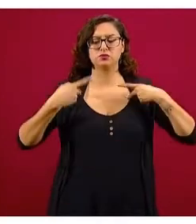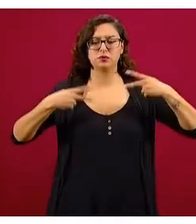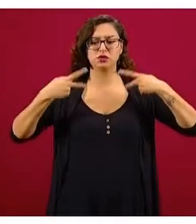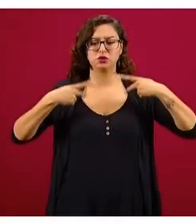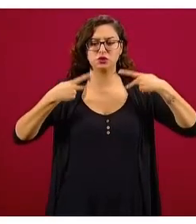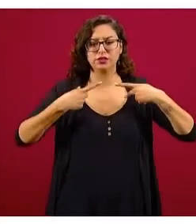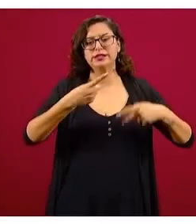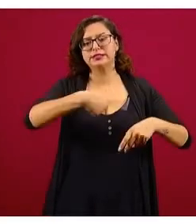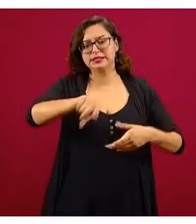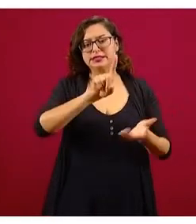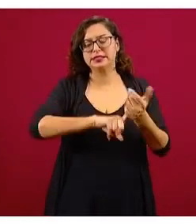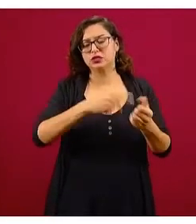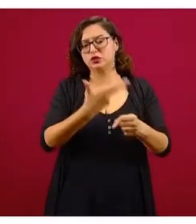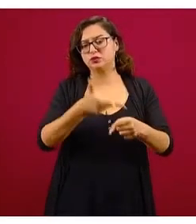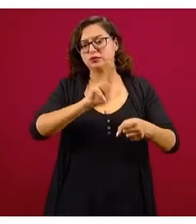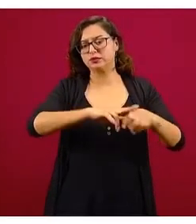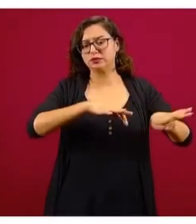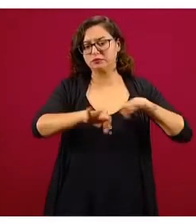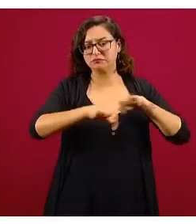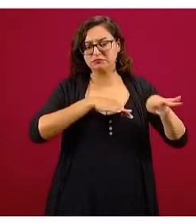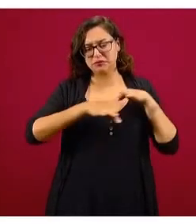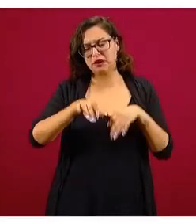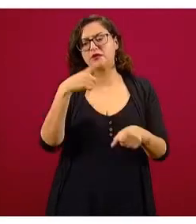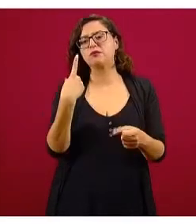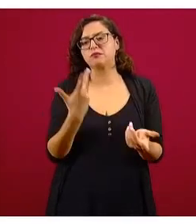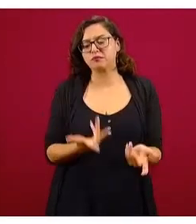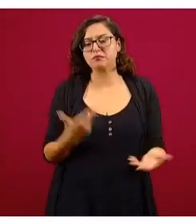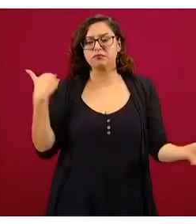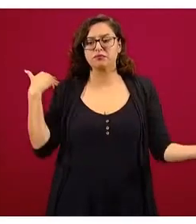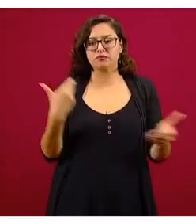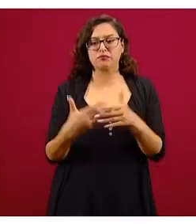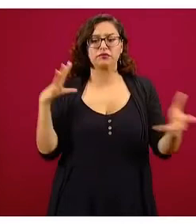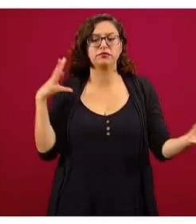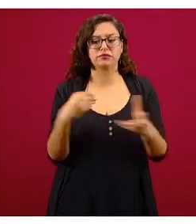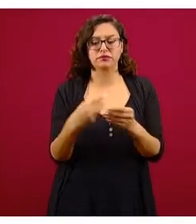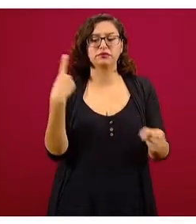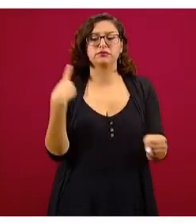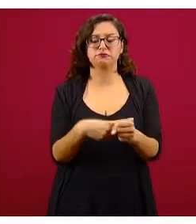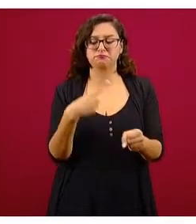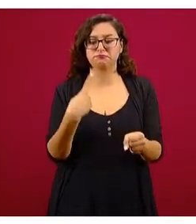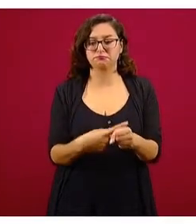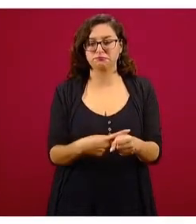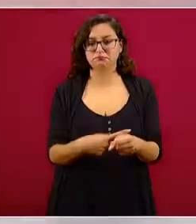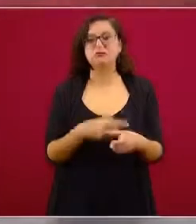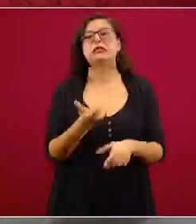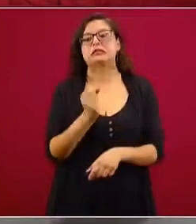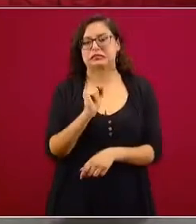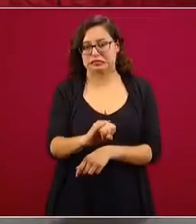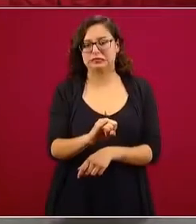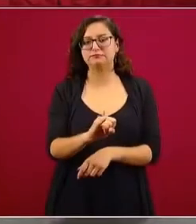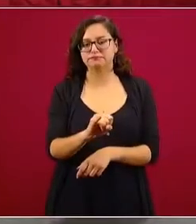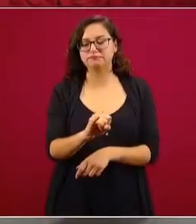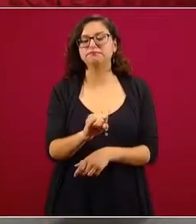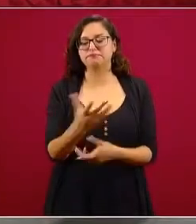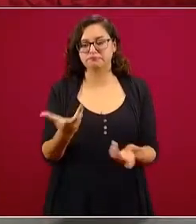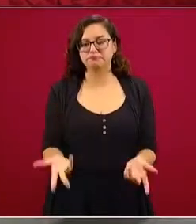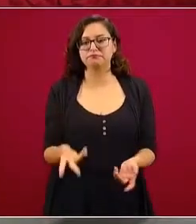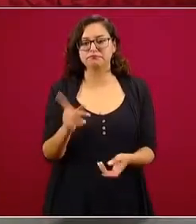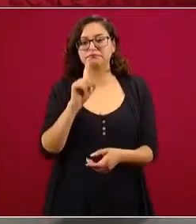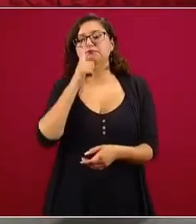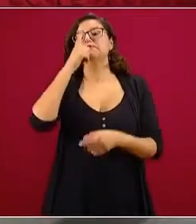profesionales de la salud o asociados a las funciones de la salud que hasta el momento han enfermado y han sido confirmados con